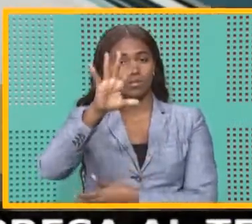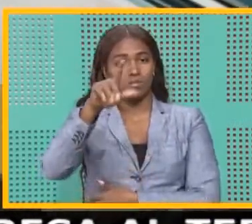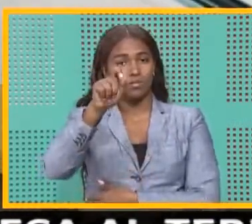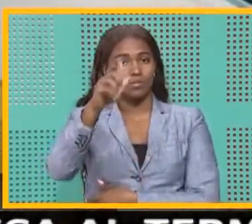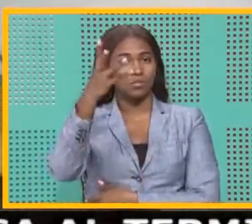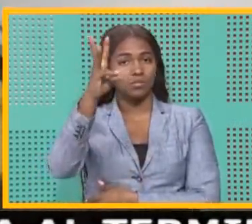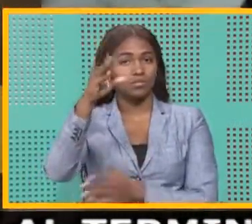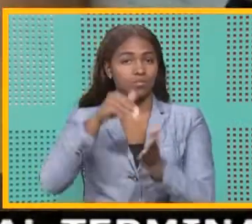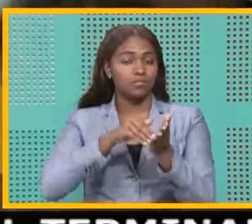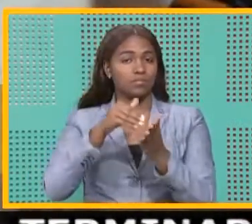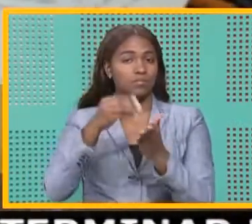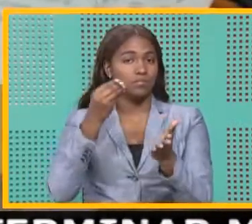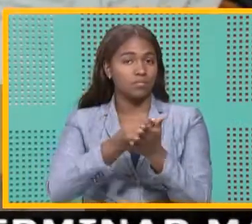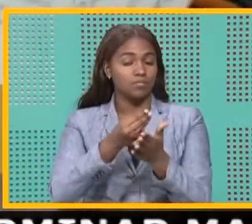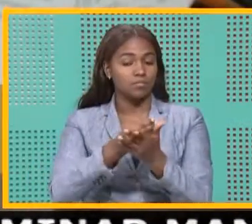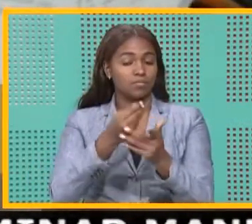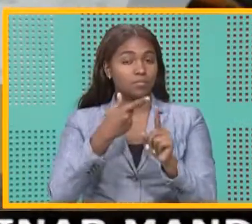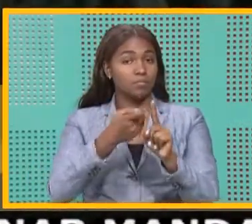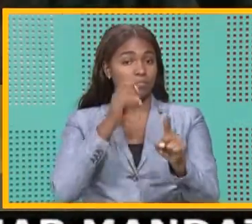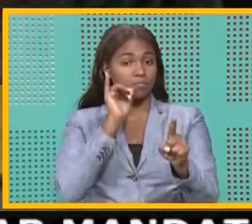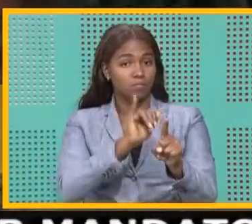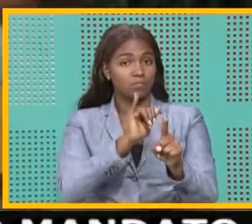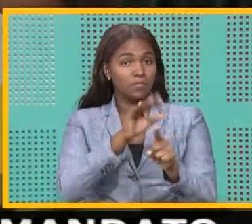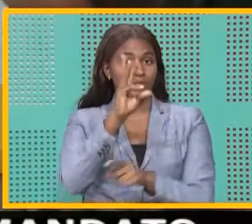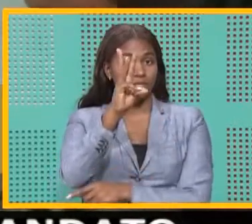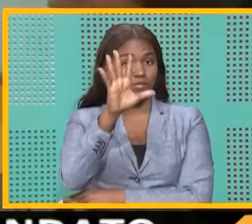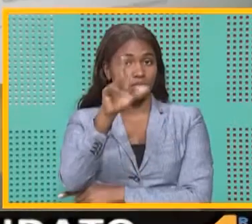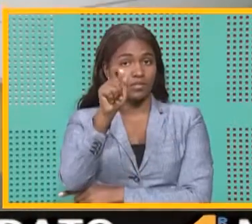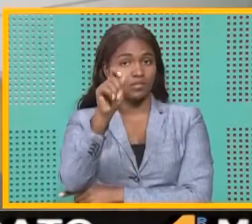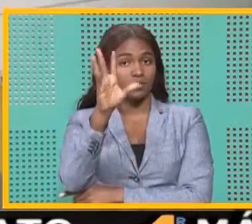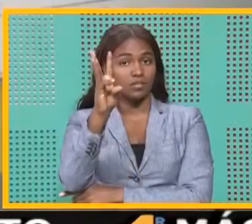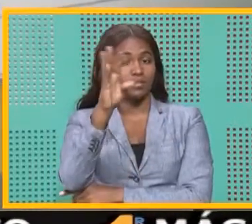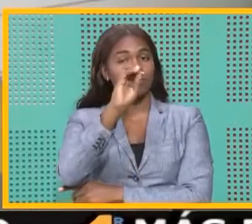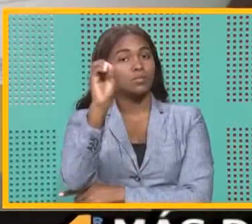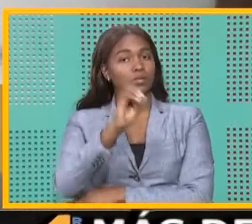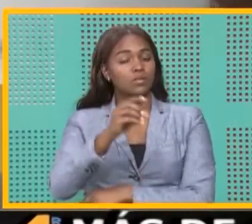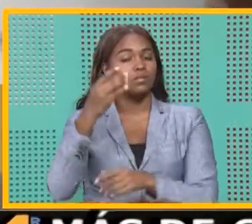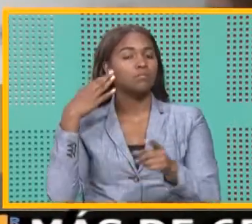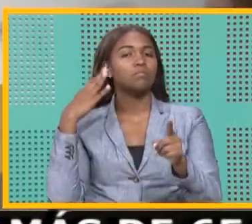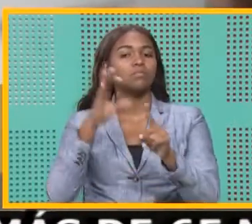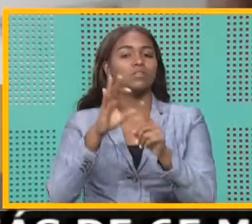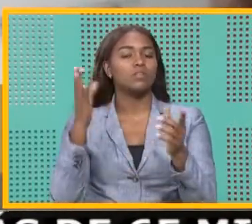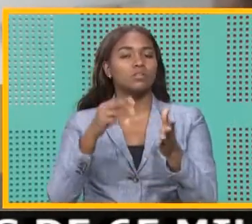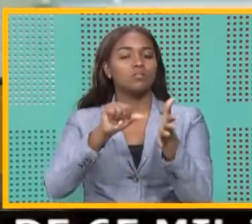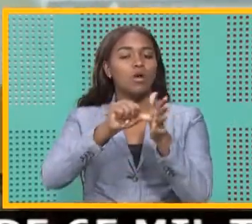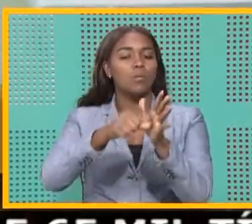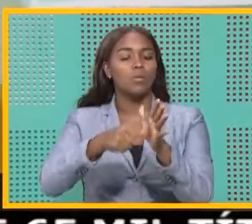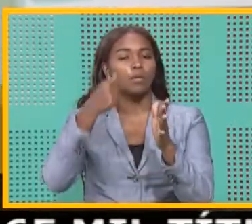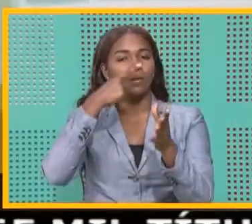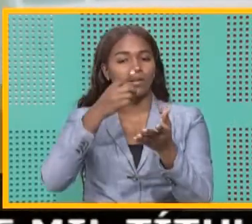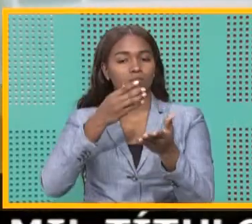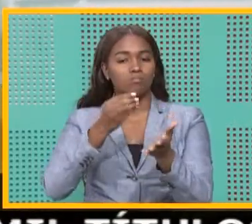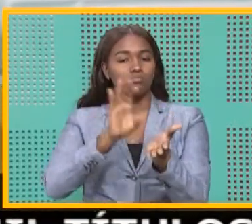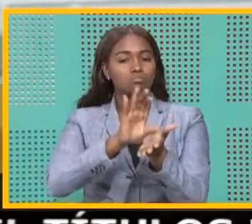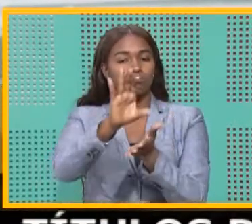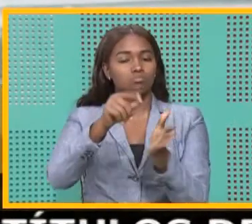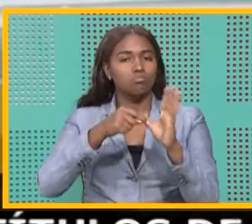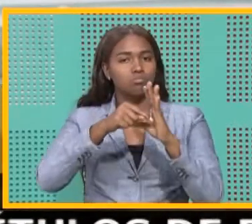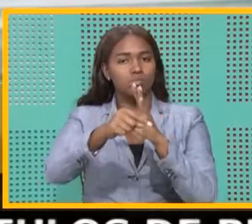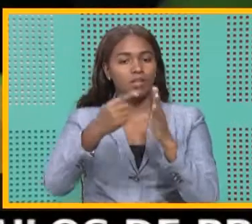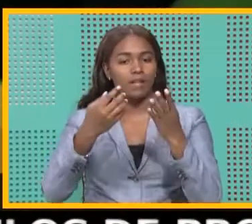132.045.16 millones de pesos. De estos, el 65.6% corresponde al impuesto a la transferencia de